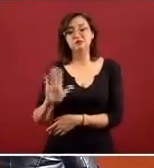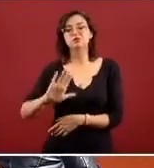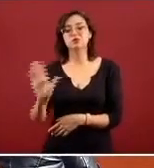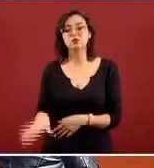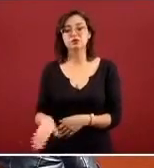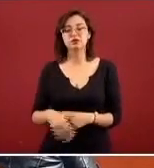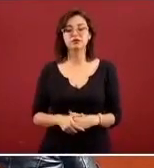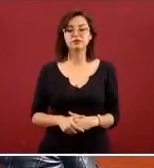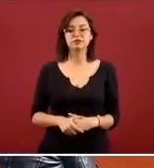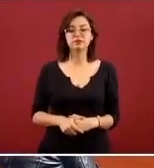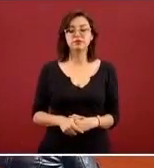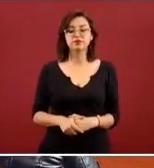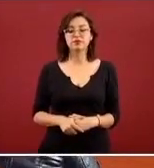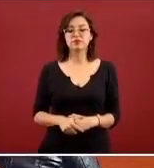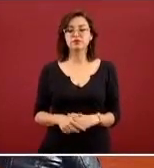siguiente, por favor.